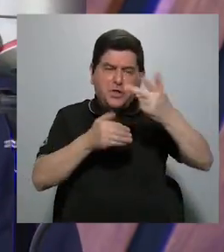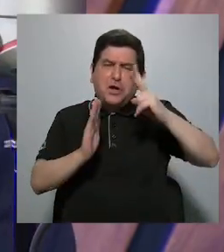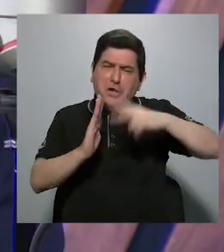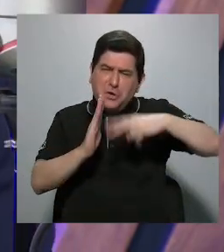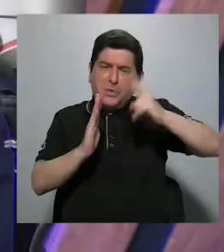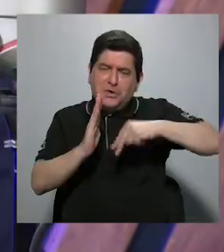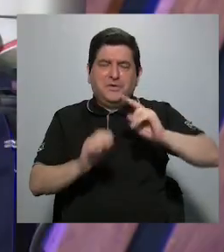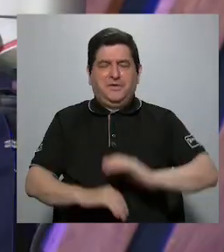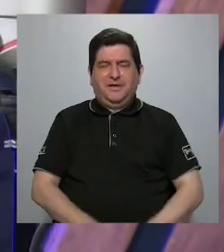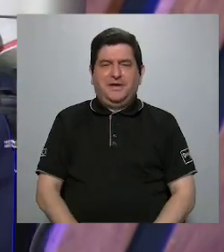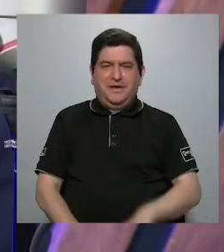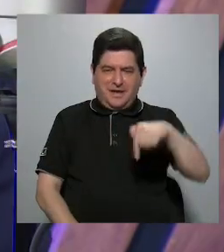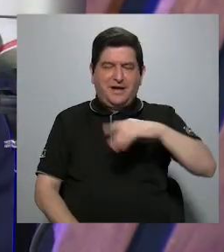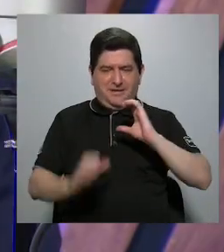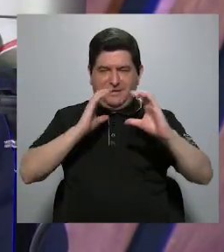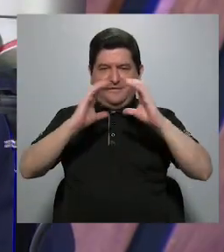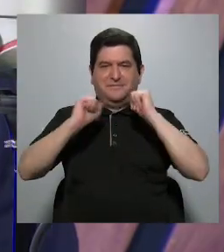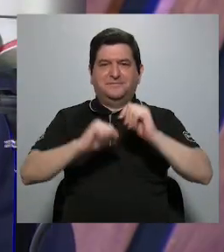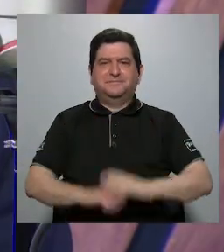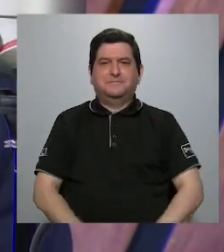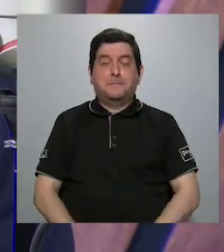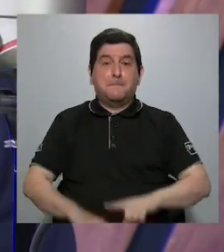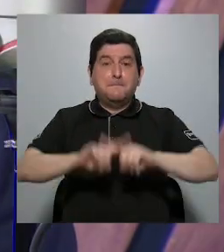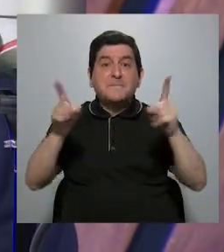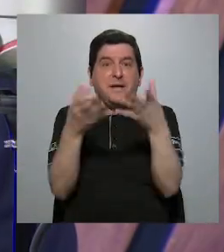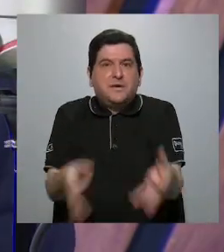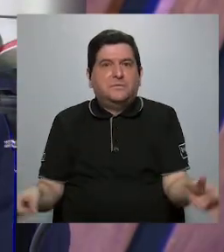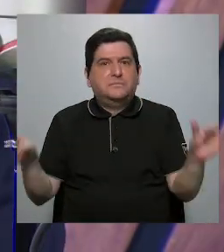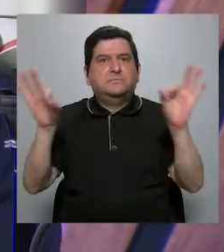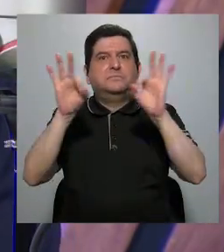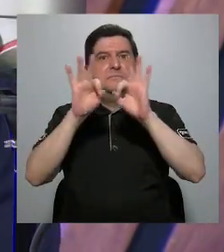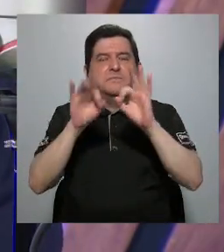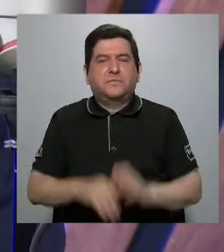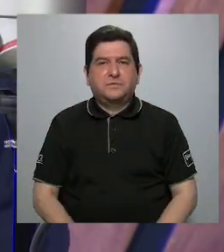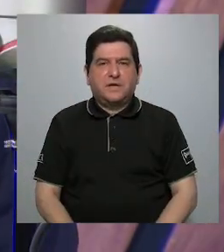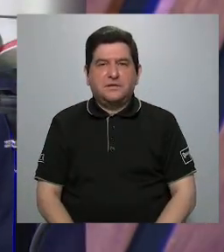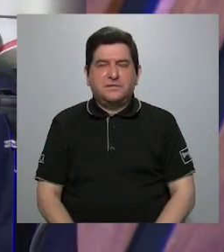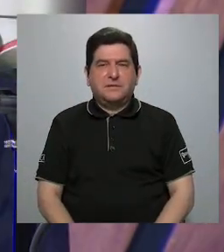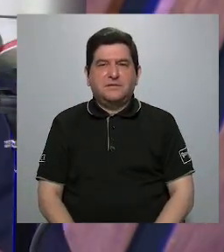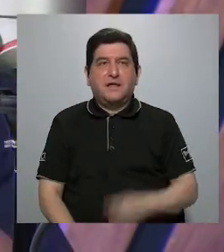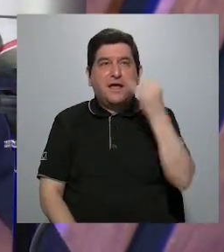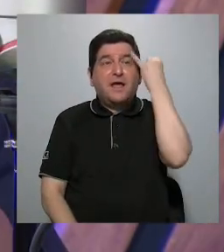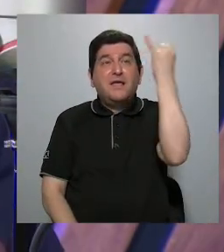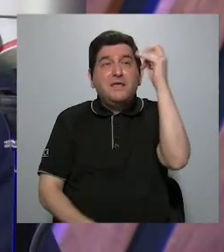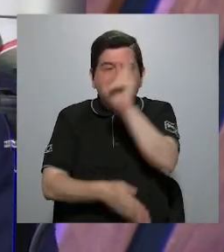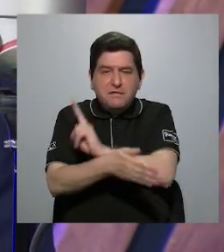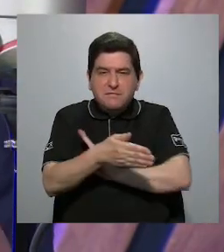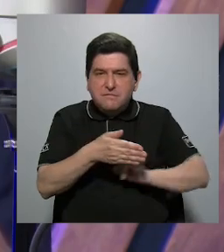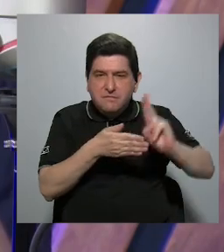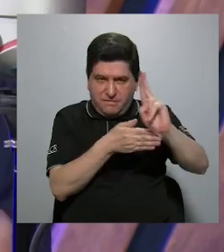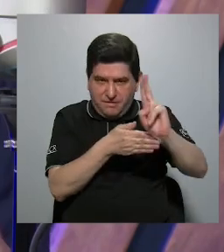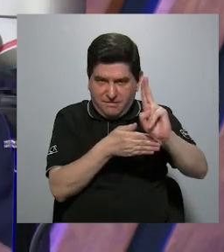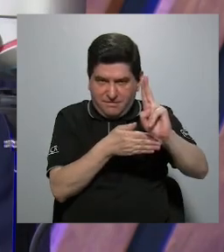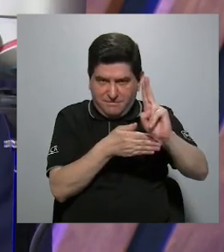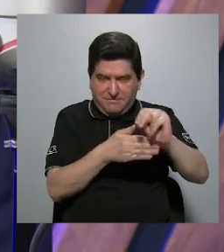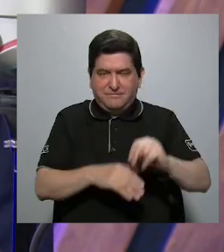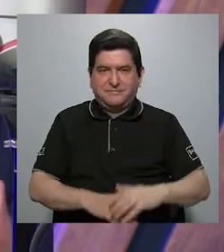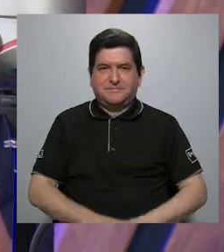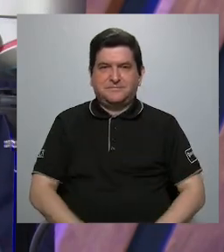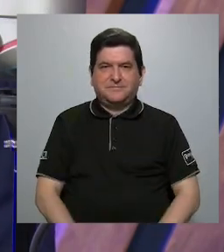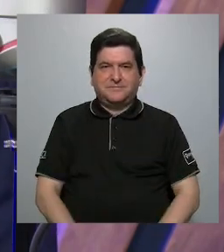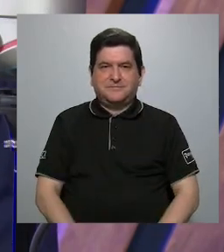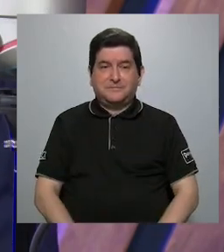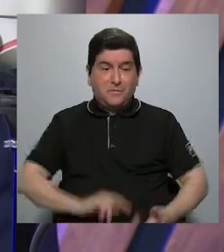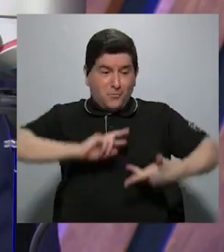Puede ser que lea algo más adelante en esta conversación, pero lo que es importante es que en su concepción de la universidad,